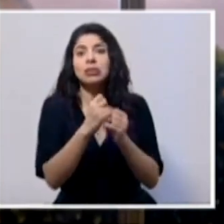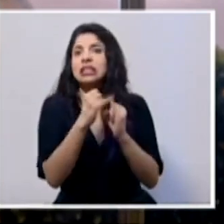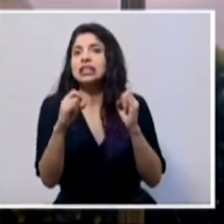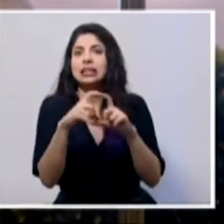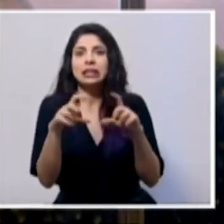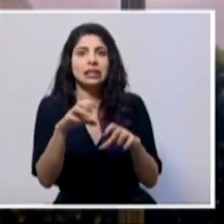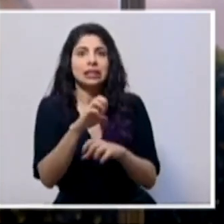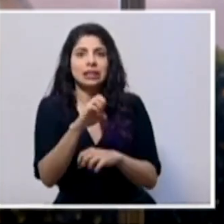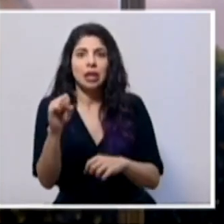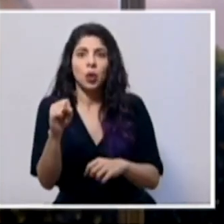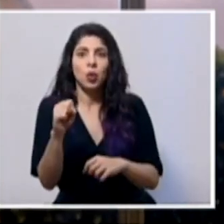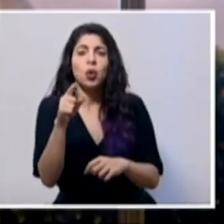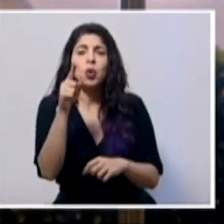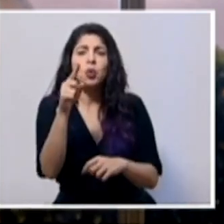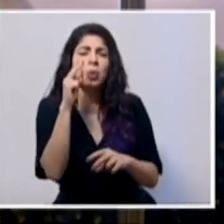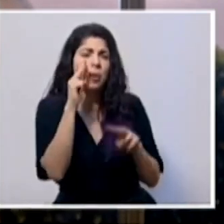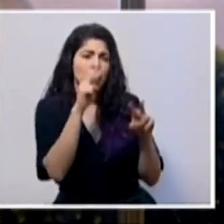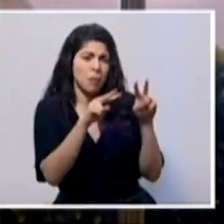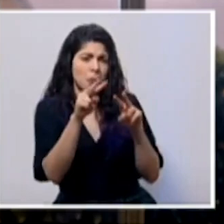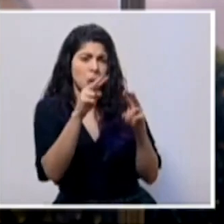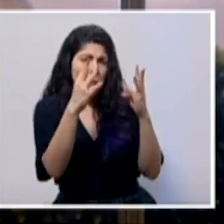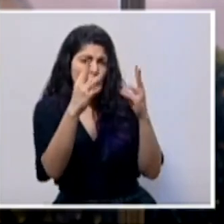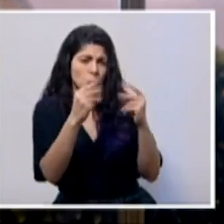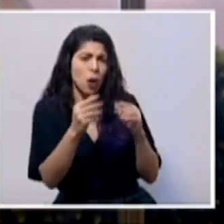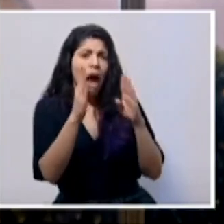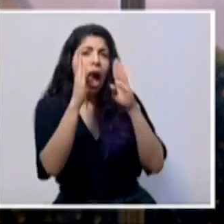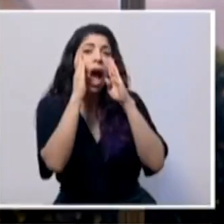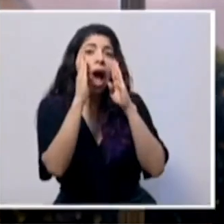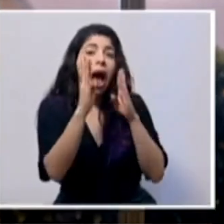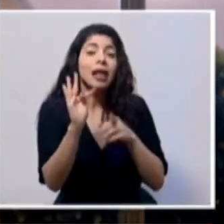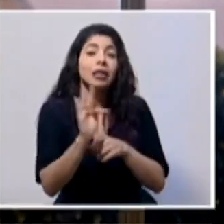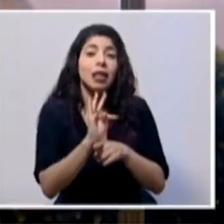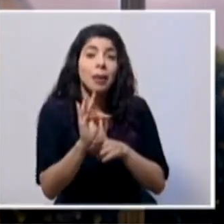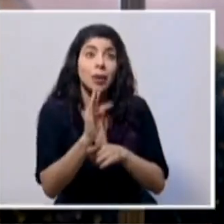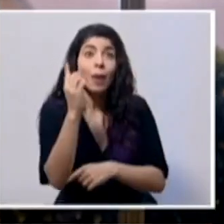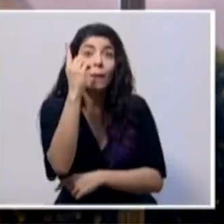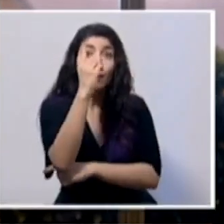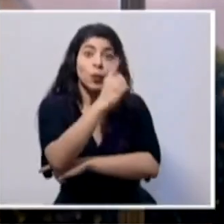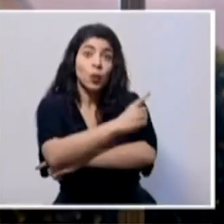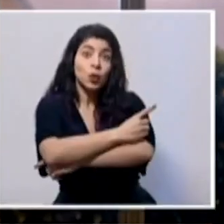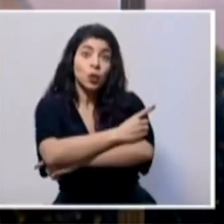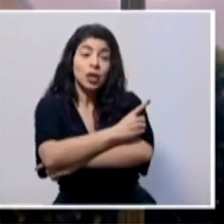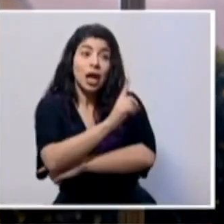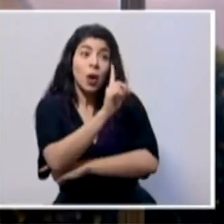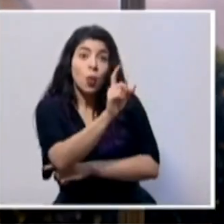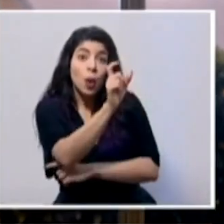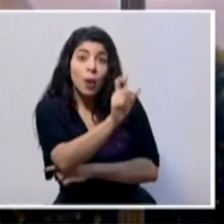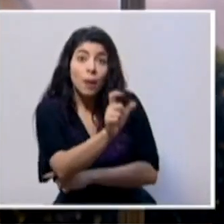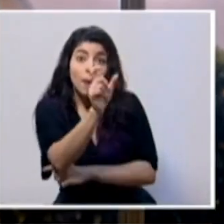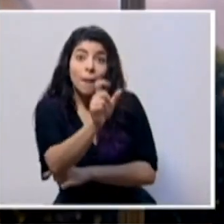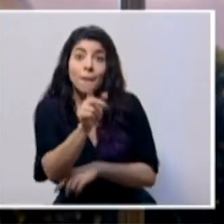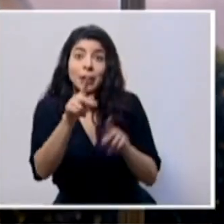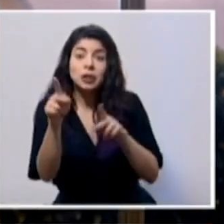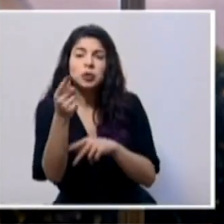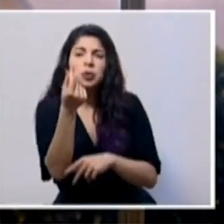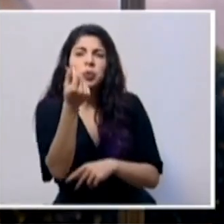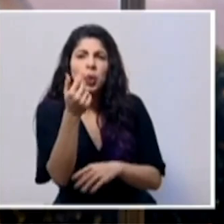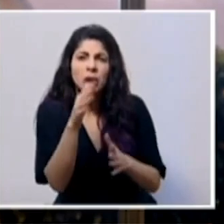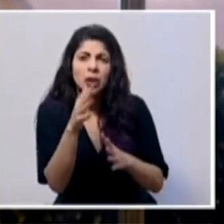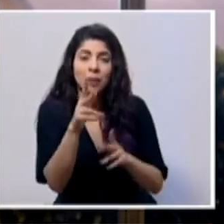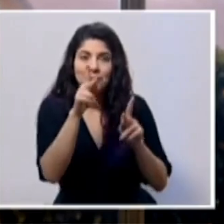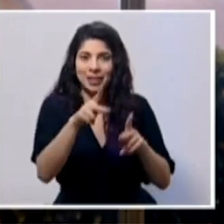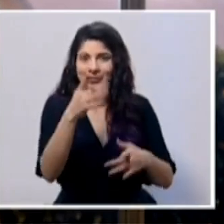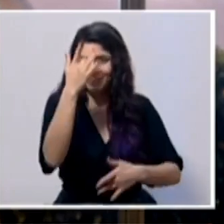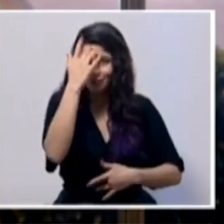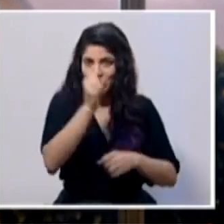costo promedio que ustedes tienen de tratamiento de atención diario por cada una de estas personas, contagiados